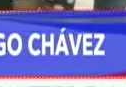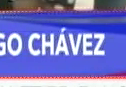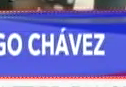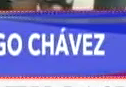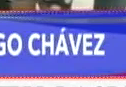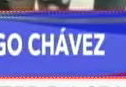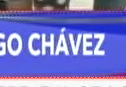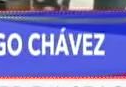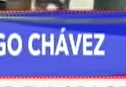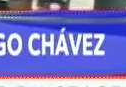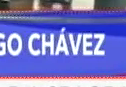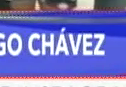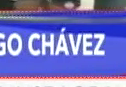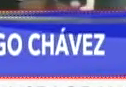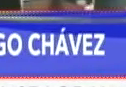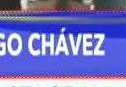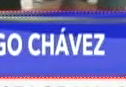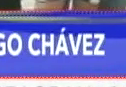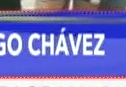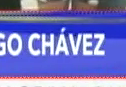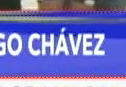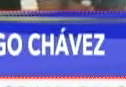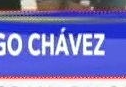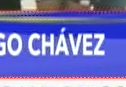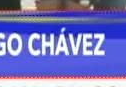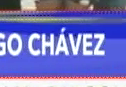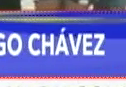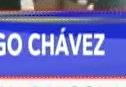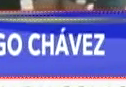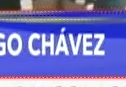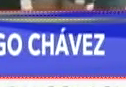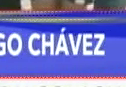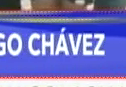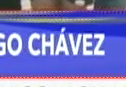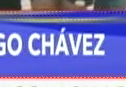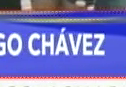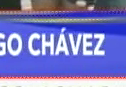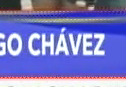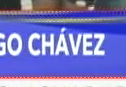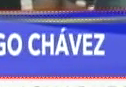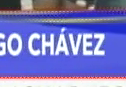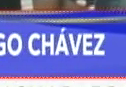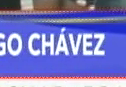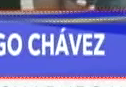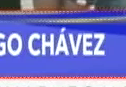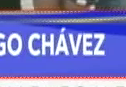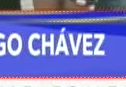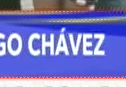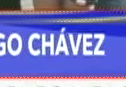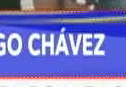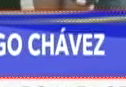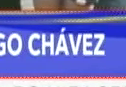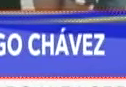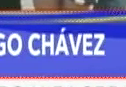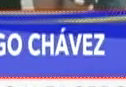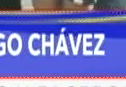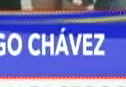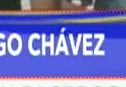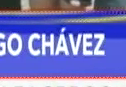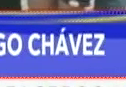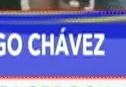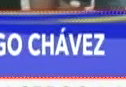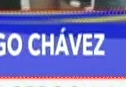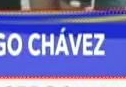los profesionales todos los trabajadores todo lo que tiene que ver con en la